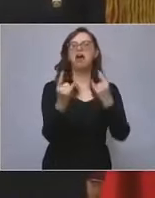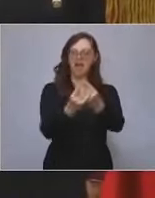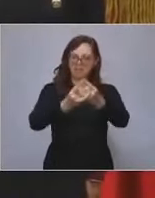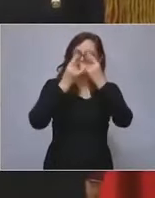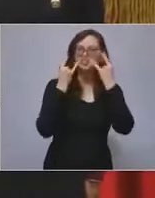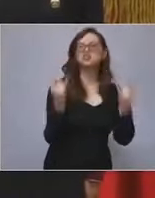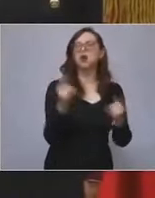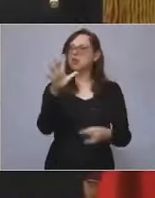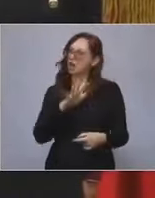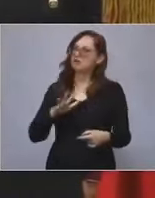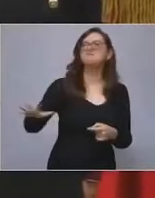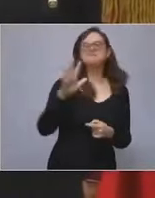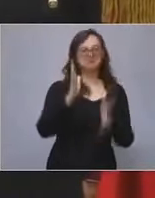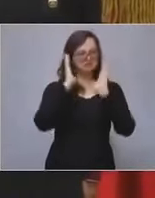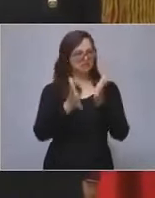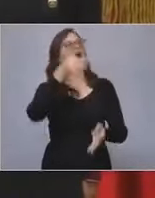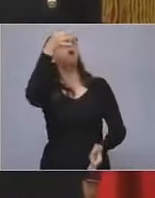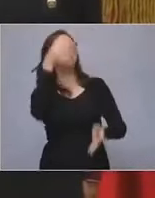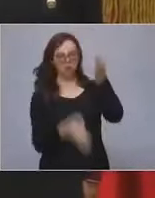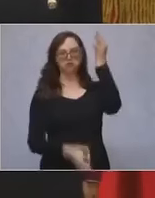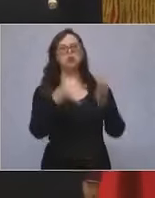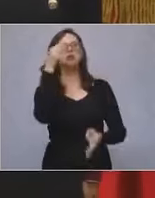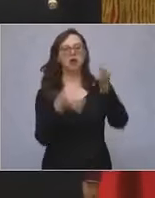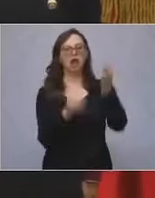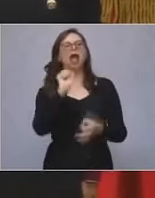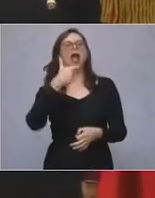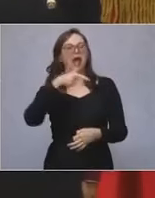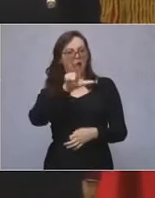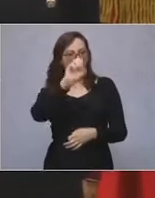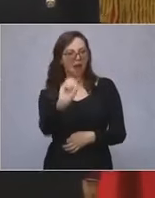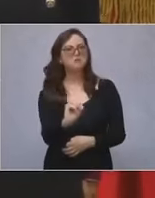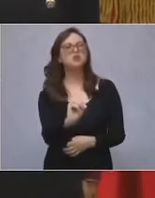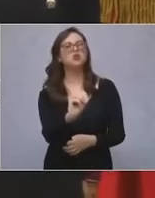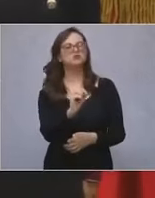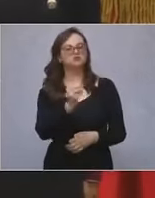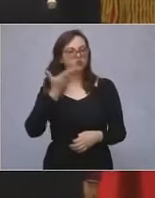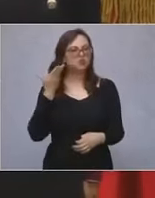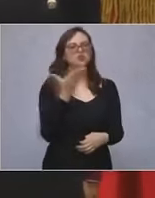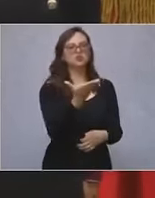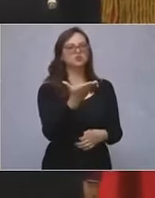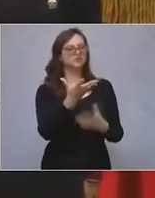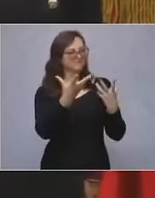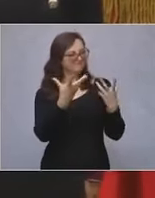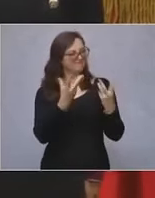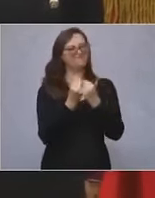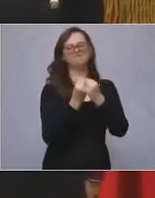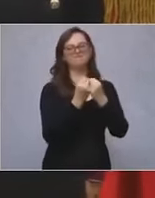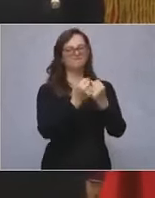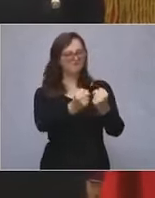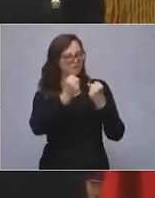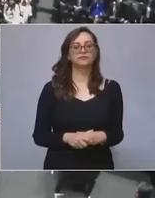pueblo lo ha juzgado. Andrés Manuel López Obrador, uno de los